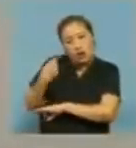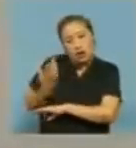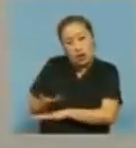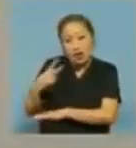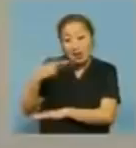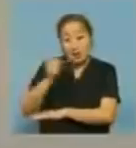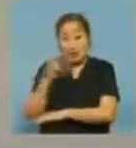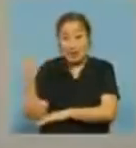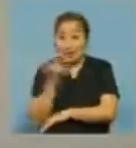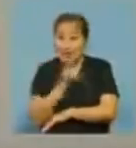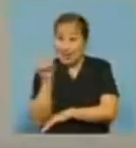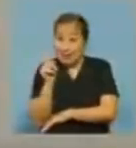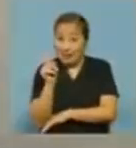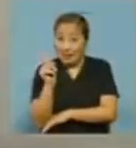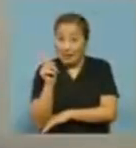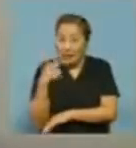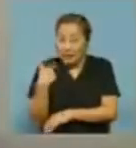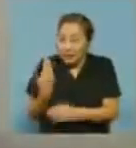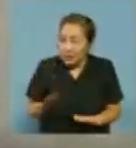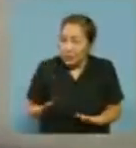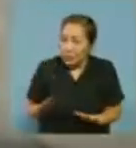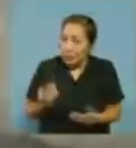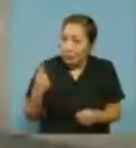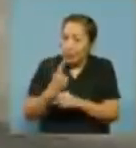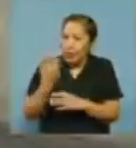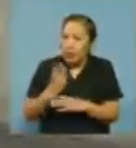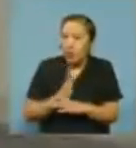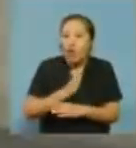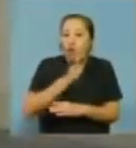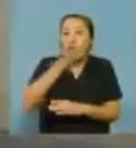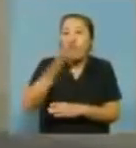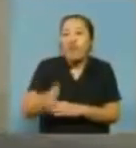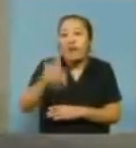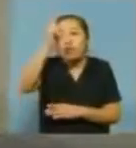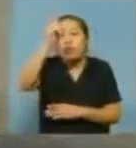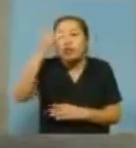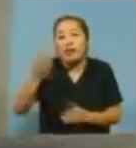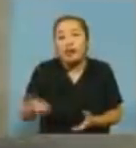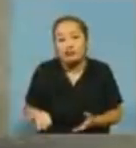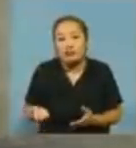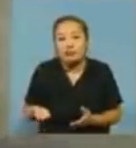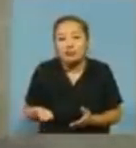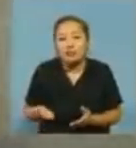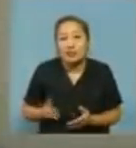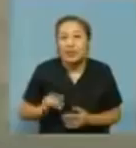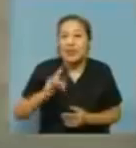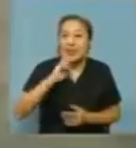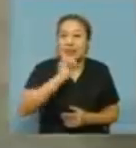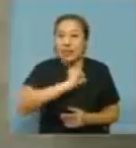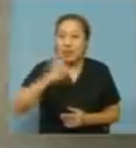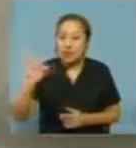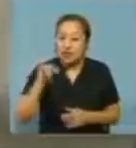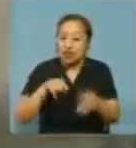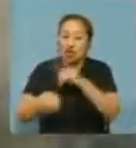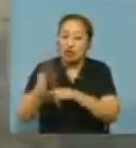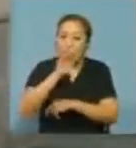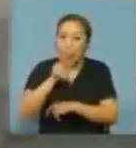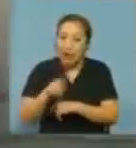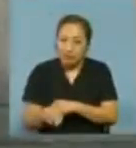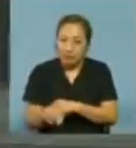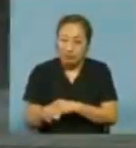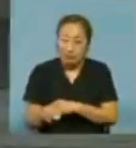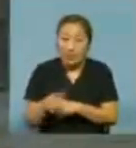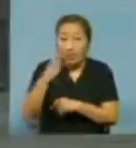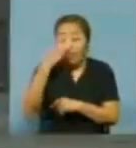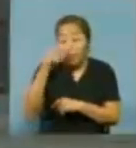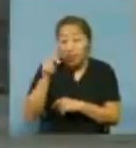de nuestra hija, nosotros lo que hicimos en primer lugar es acercarnos hasta la Brigada de Investigaciones y radicar la denuncia correspondiente.